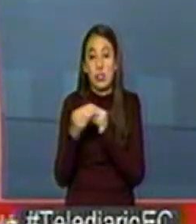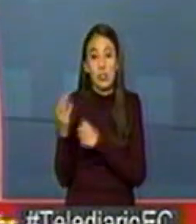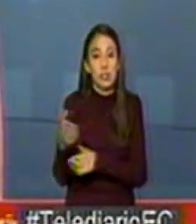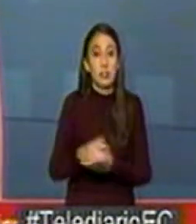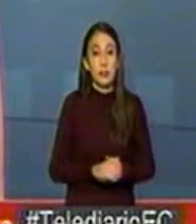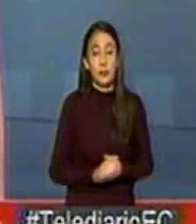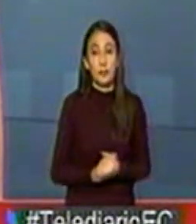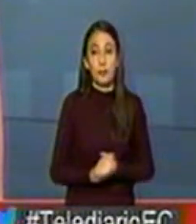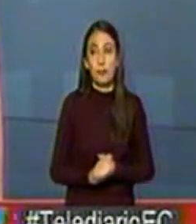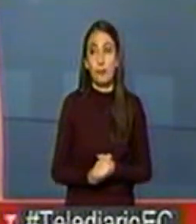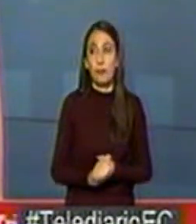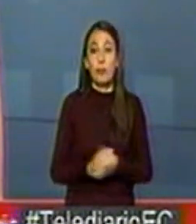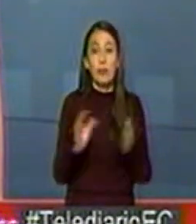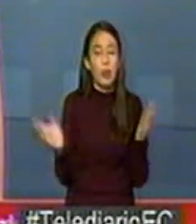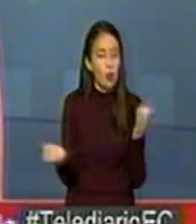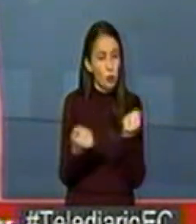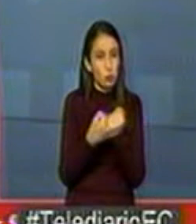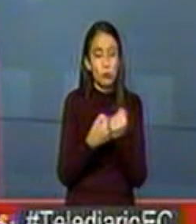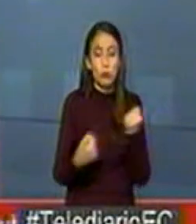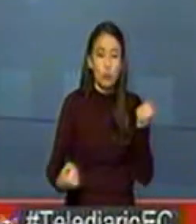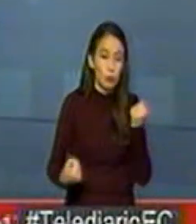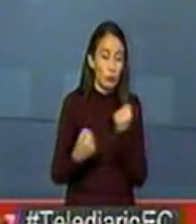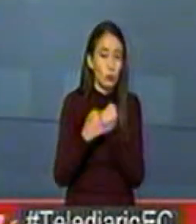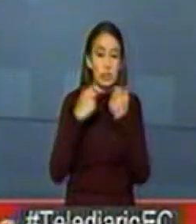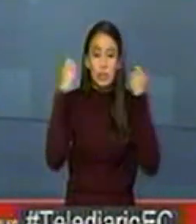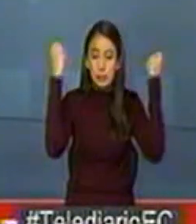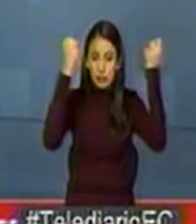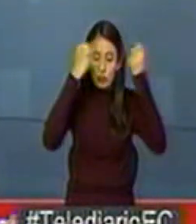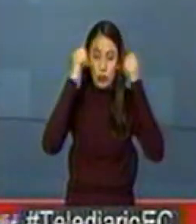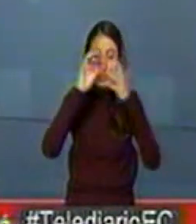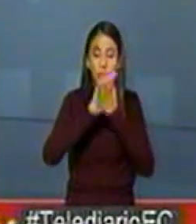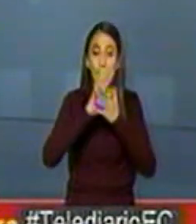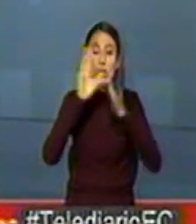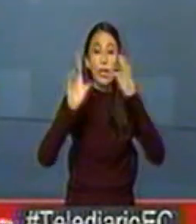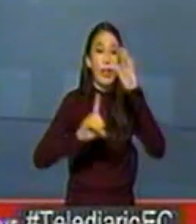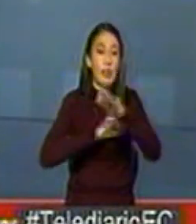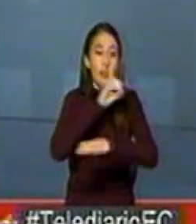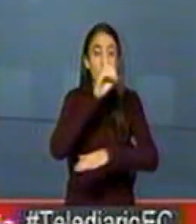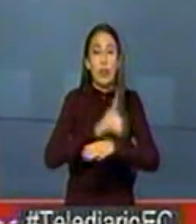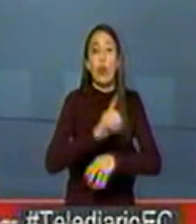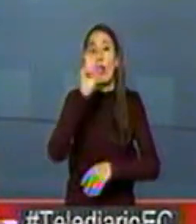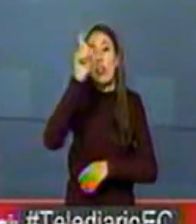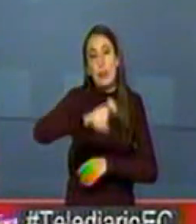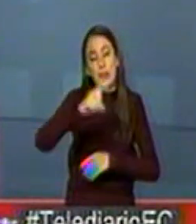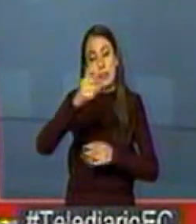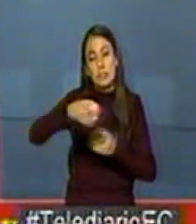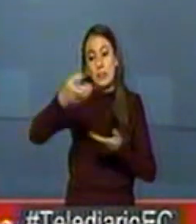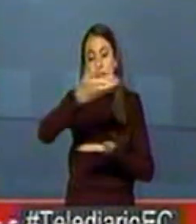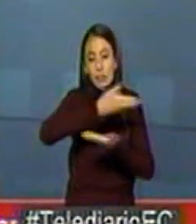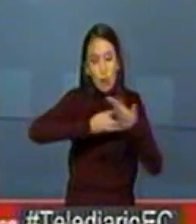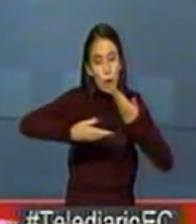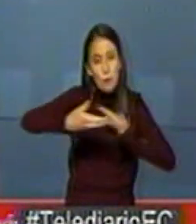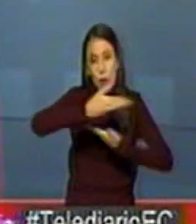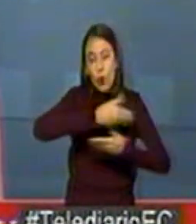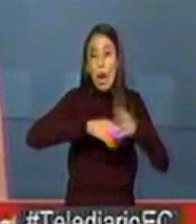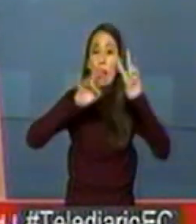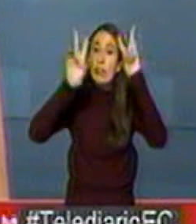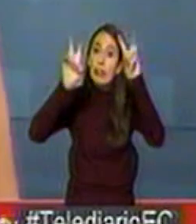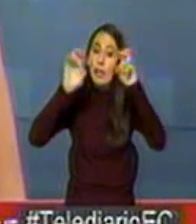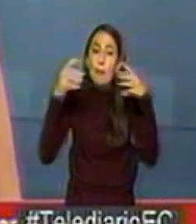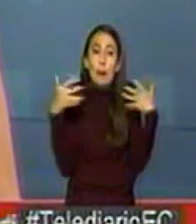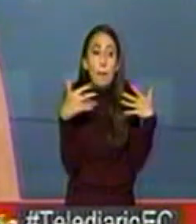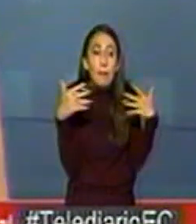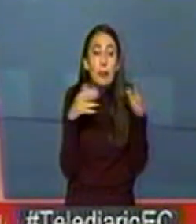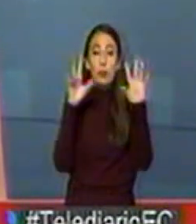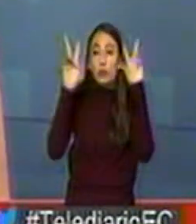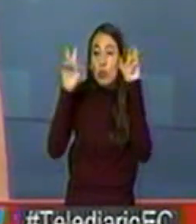vidas. Únanse a esta cruzada, como lo decía el director del INDOT, es necesario conversarlo en familia, no ponerlo como un tema tabú, sino hablarlo,